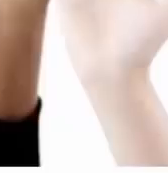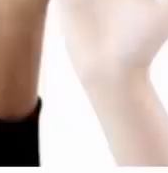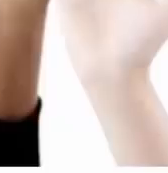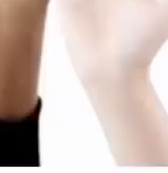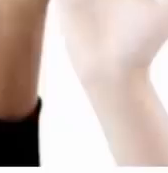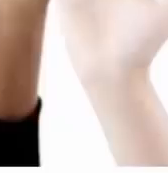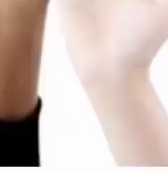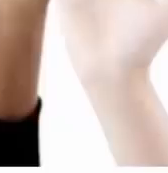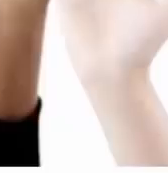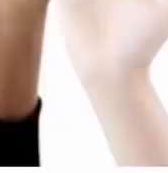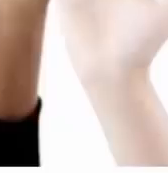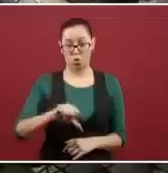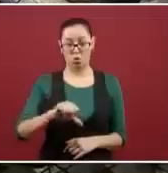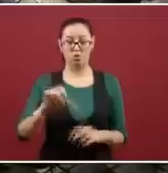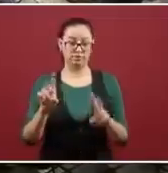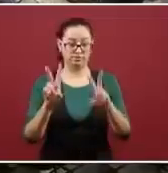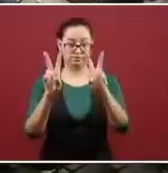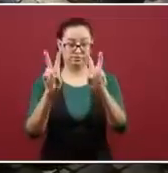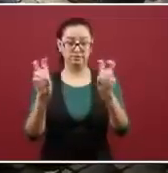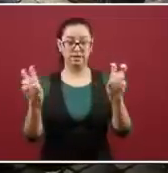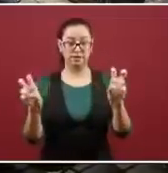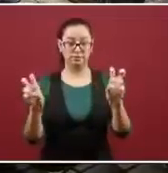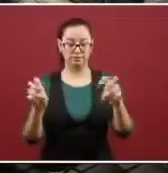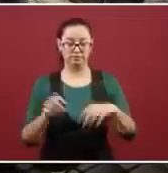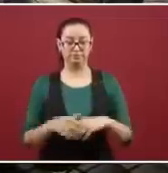El día de hoy vamos a